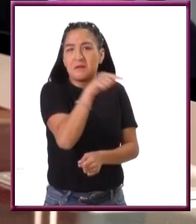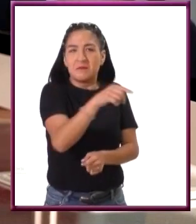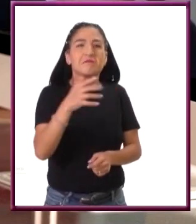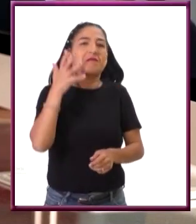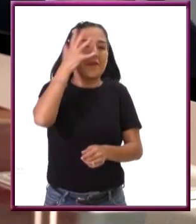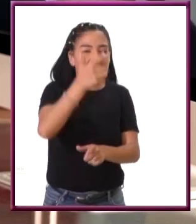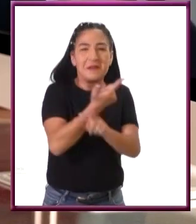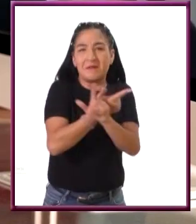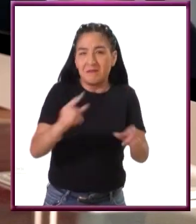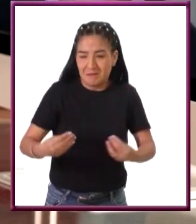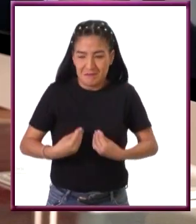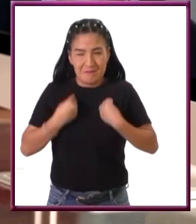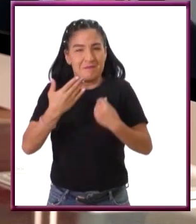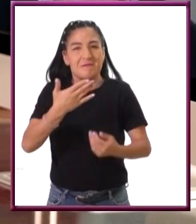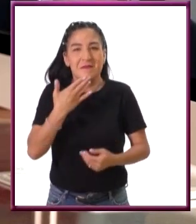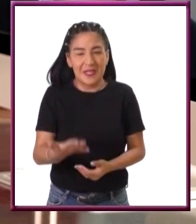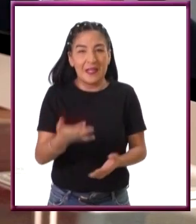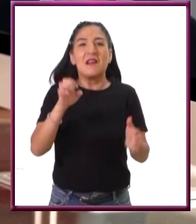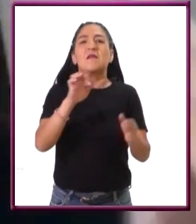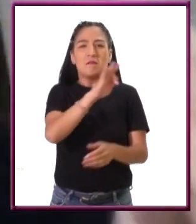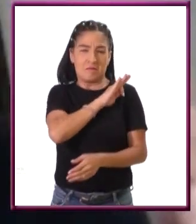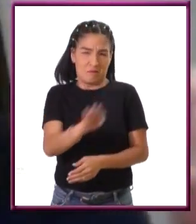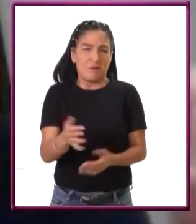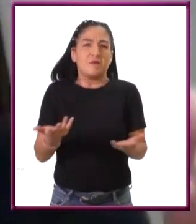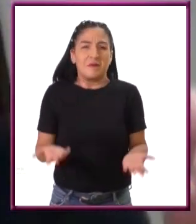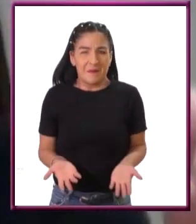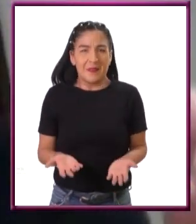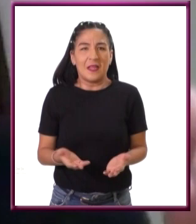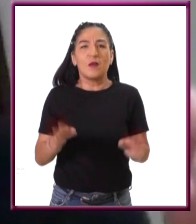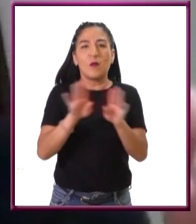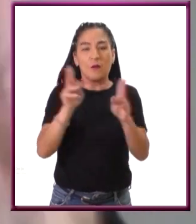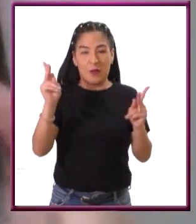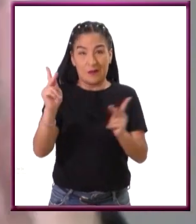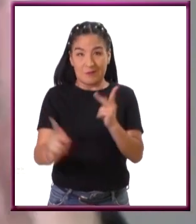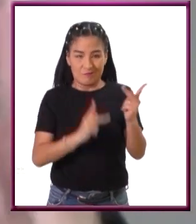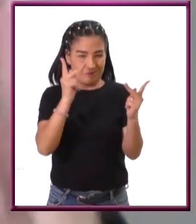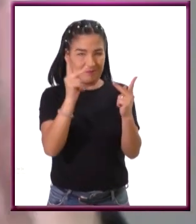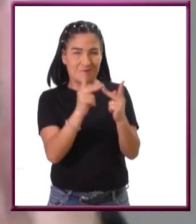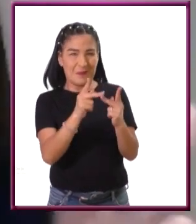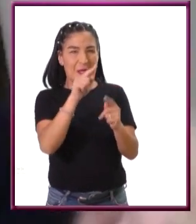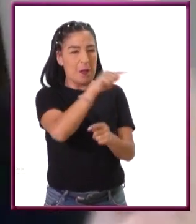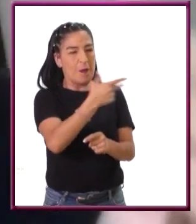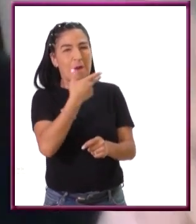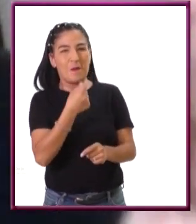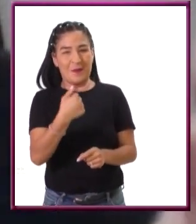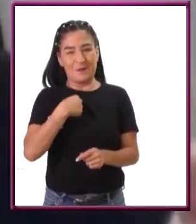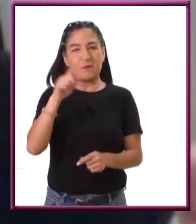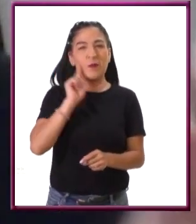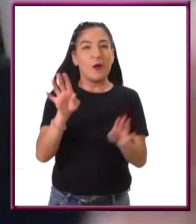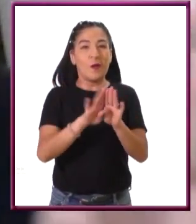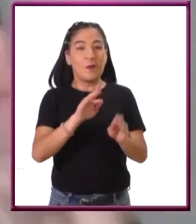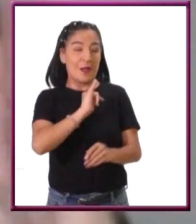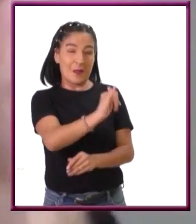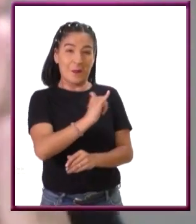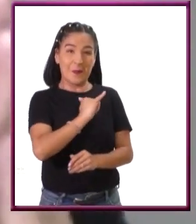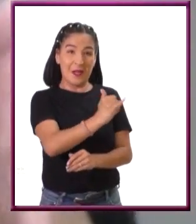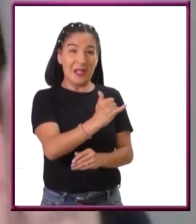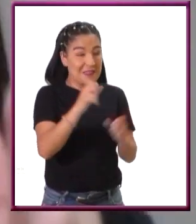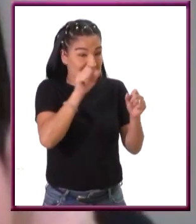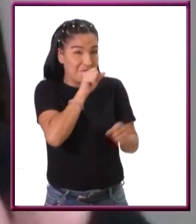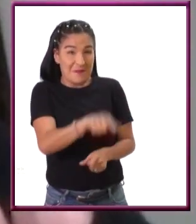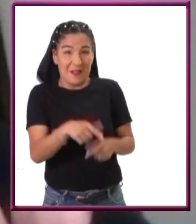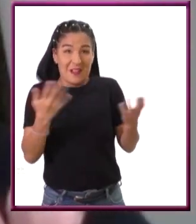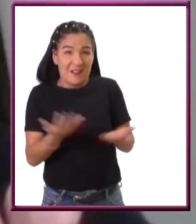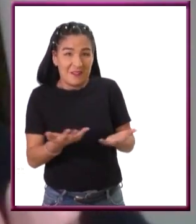a su plenitud de vida. Es decir, puede ser que comparándome y pensando que somos iguales porque hacemos